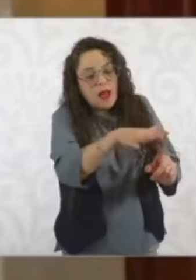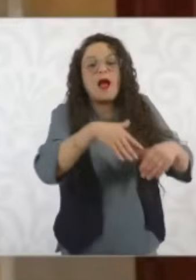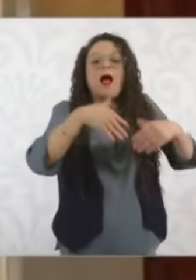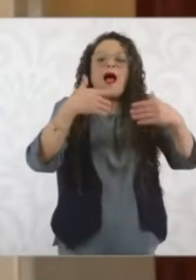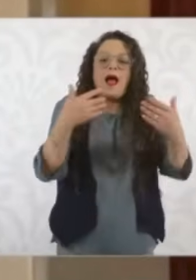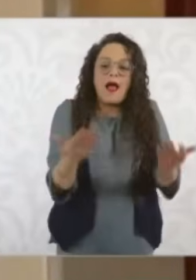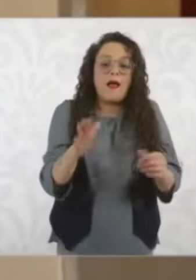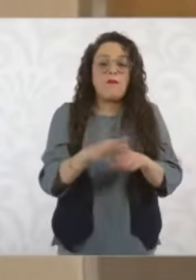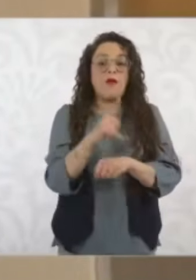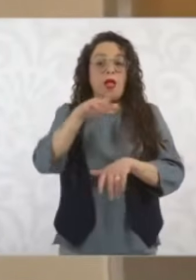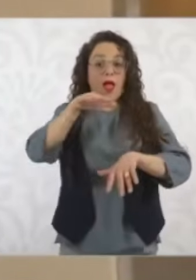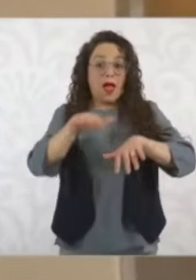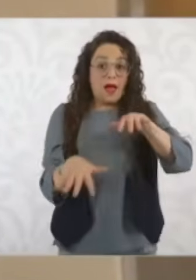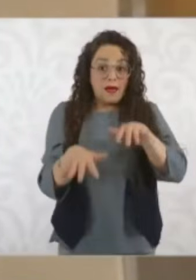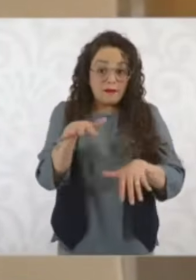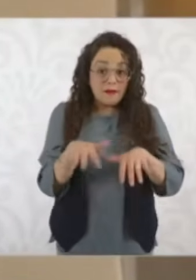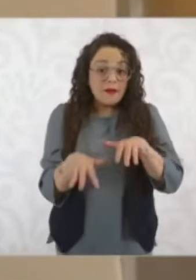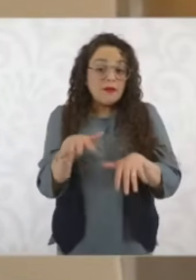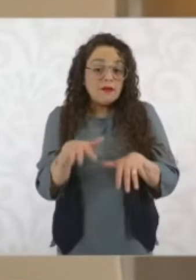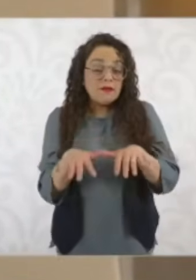la finta cuando empezamos a ver